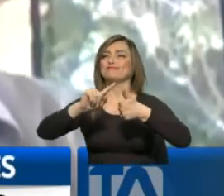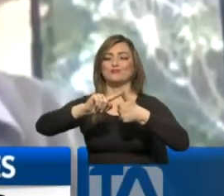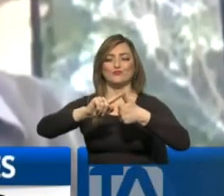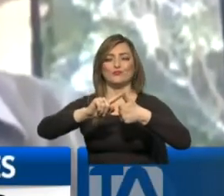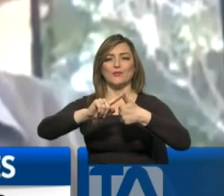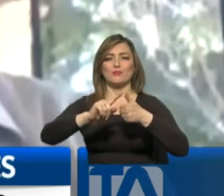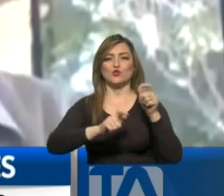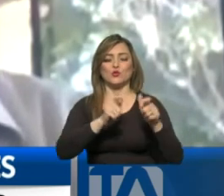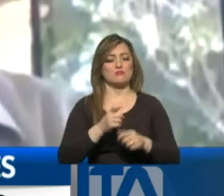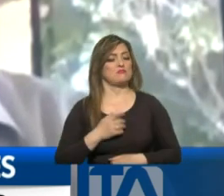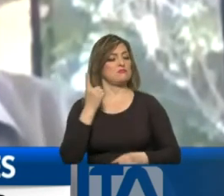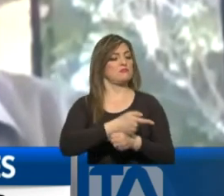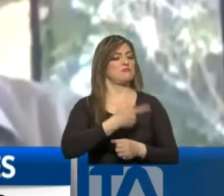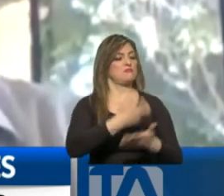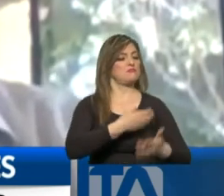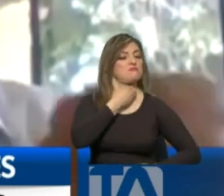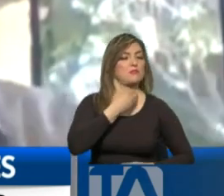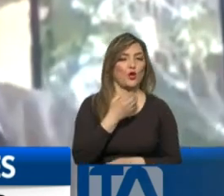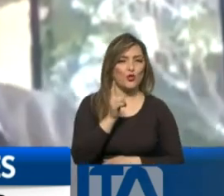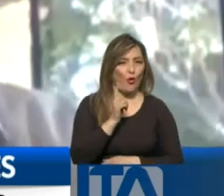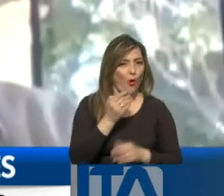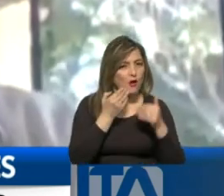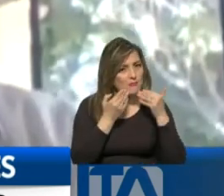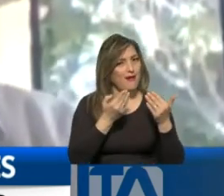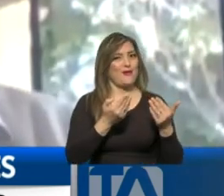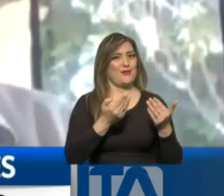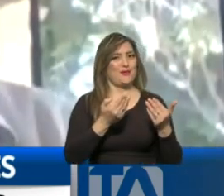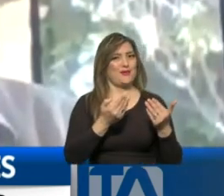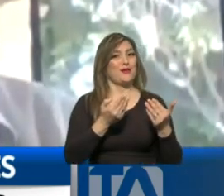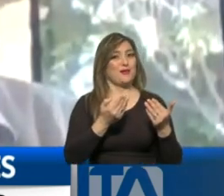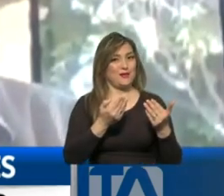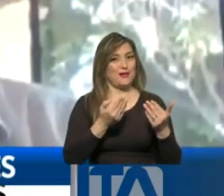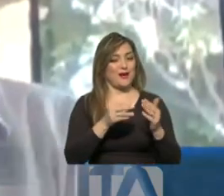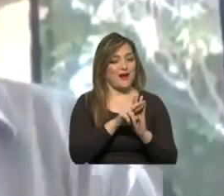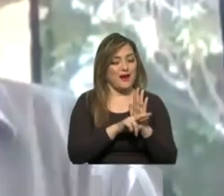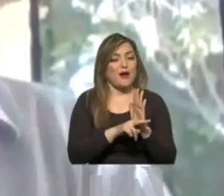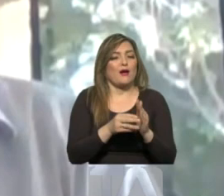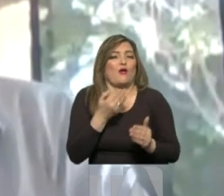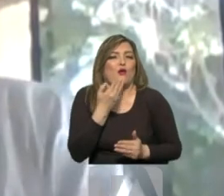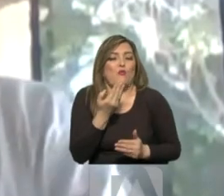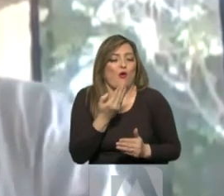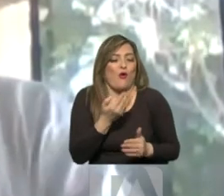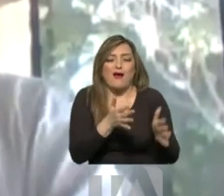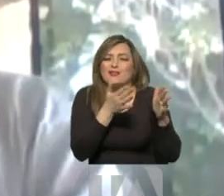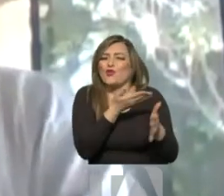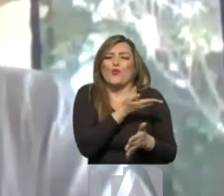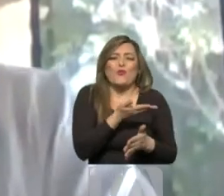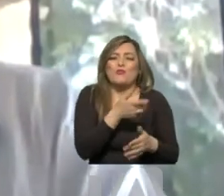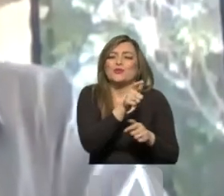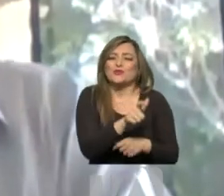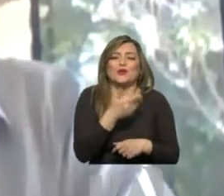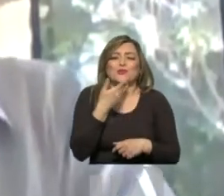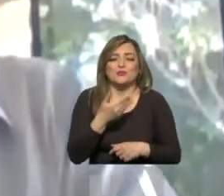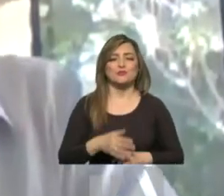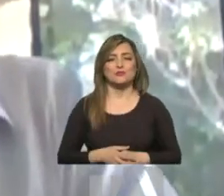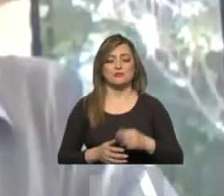con las personas, ¿sí? El momento en que detienen a una persona, cuáles son los protocolos, etcétera. Y el otro tema es